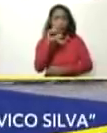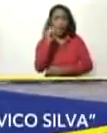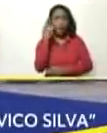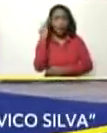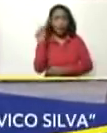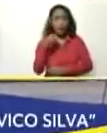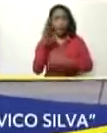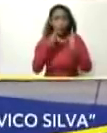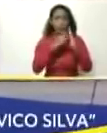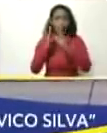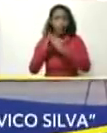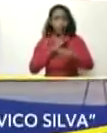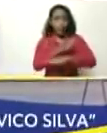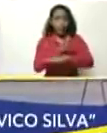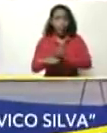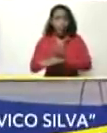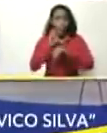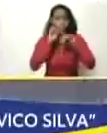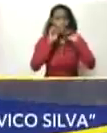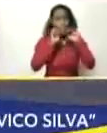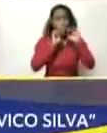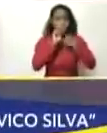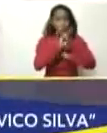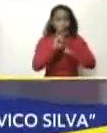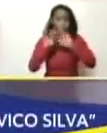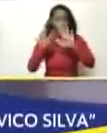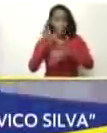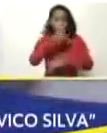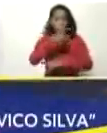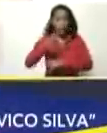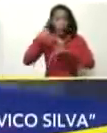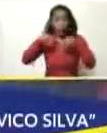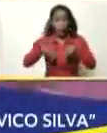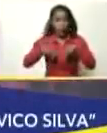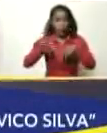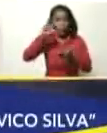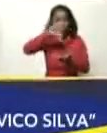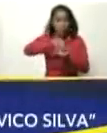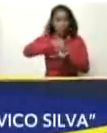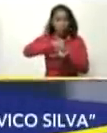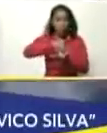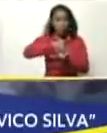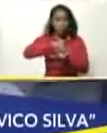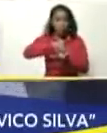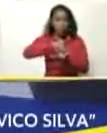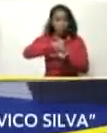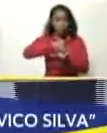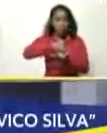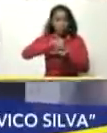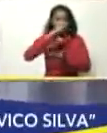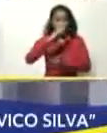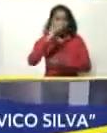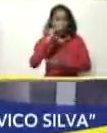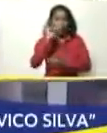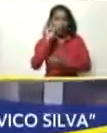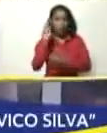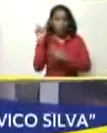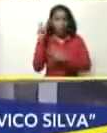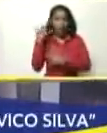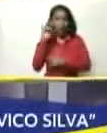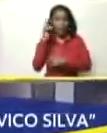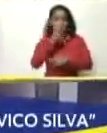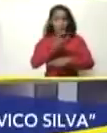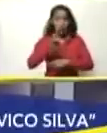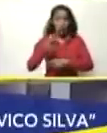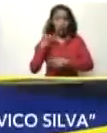se vacunaron unas 29 personas, pero aquí en el centro del CDI tenemos personas